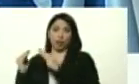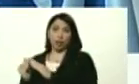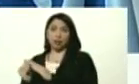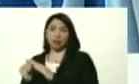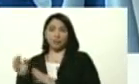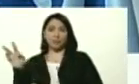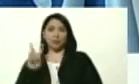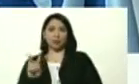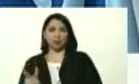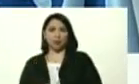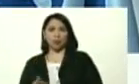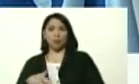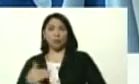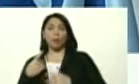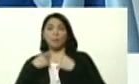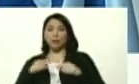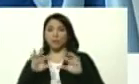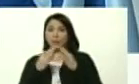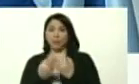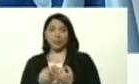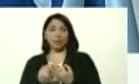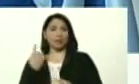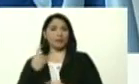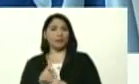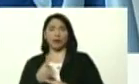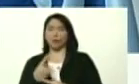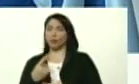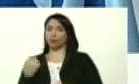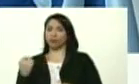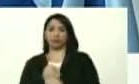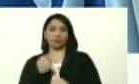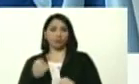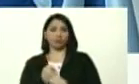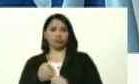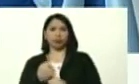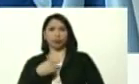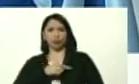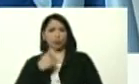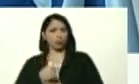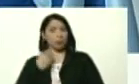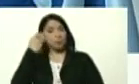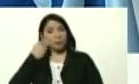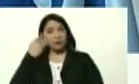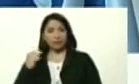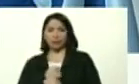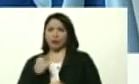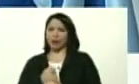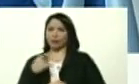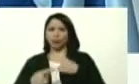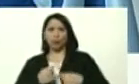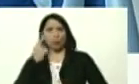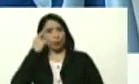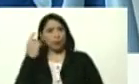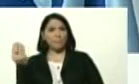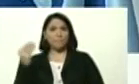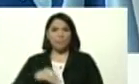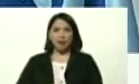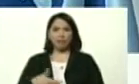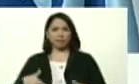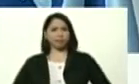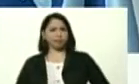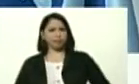convicción de que debemos trabajar de manera cada día más esforzada, más